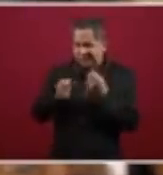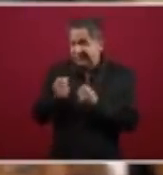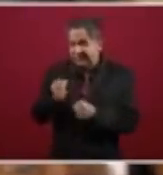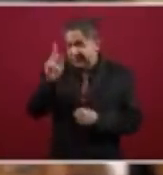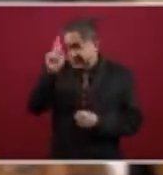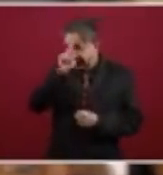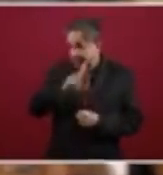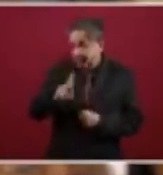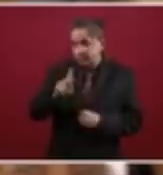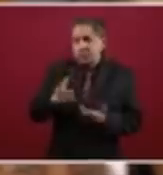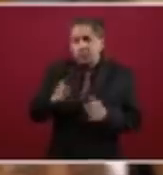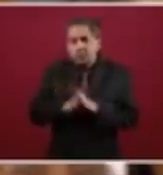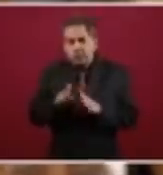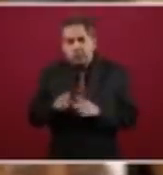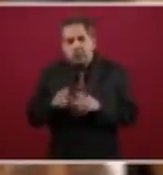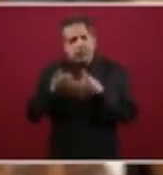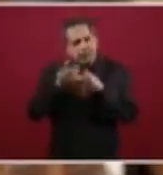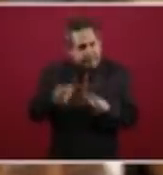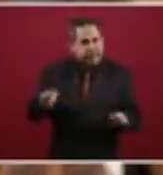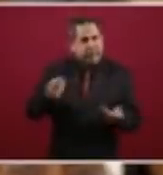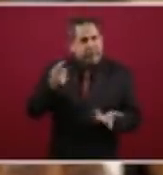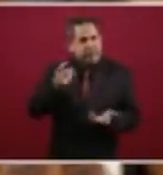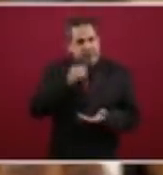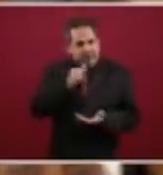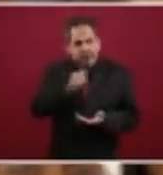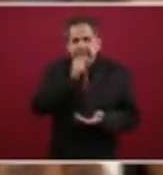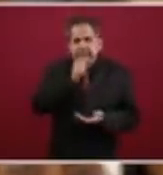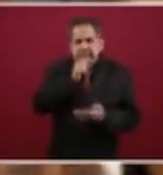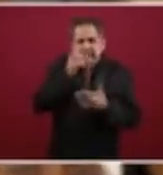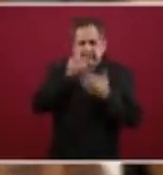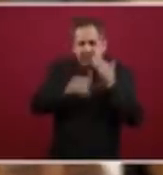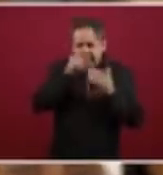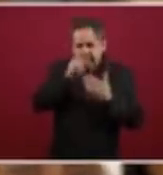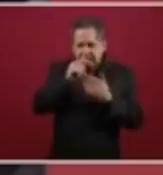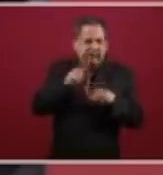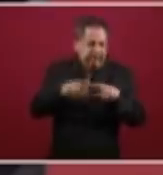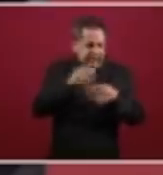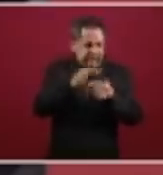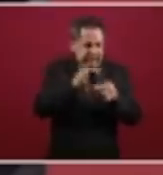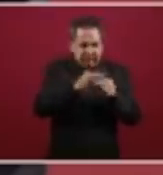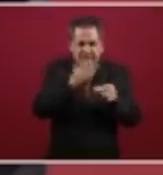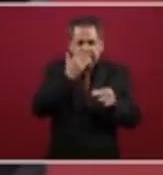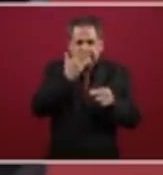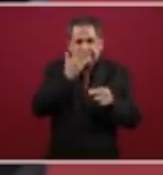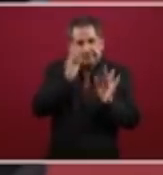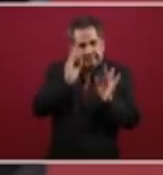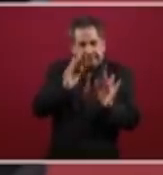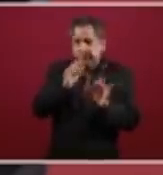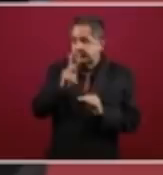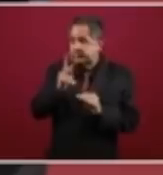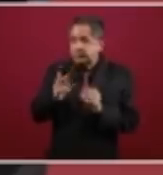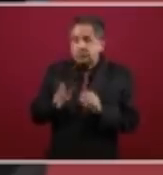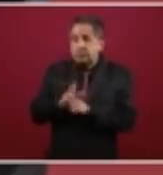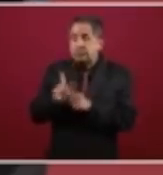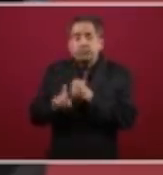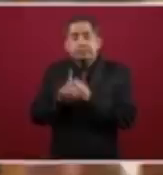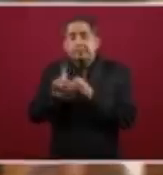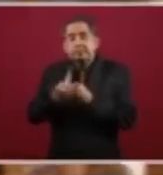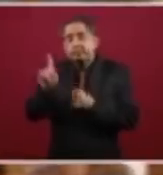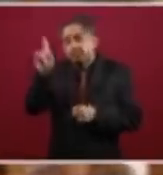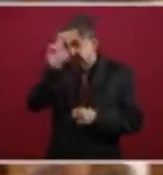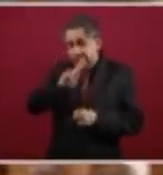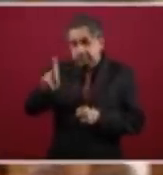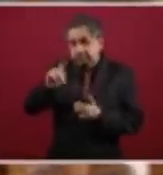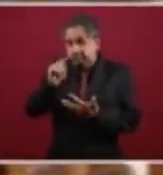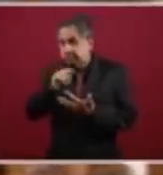enfrentado para poder cumplir, aunque ha avanzado un gran porcentaje de la entrega de recursos, cuáles son los problemas más fuertes que han